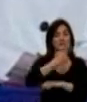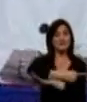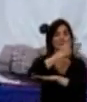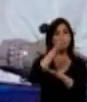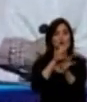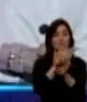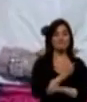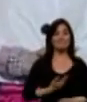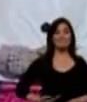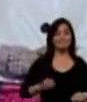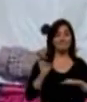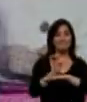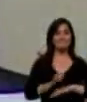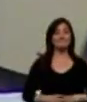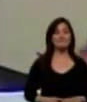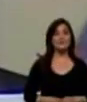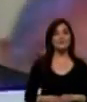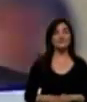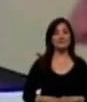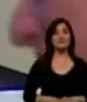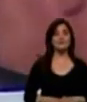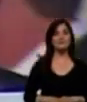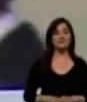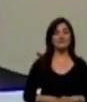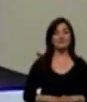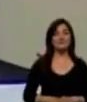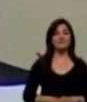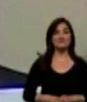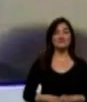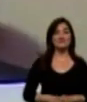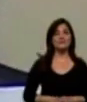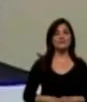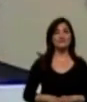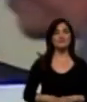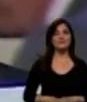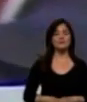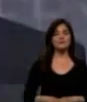en funciones como presidente de la República desde el pretil del Palacio de Carondelet.